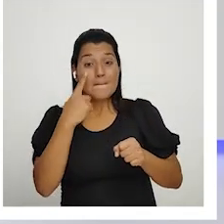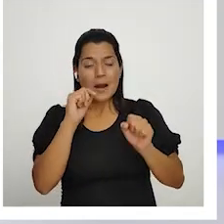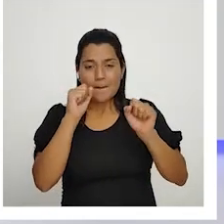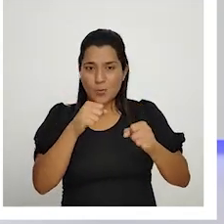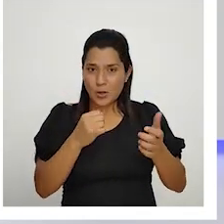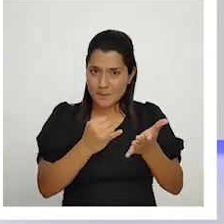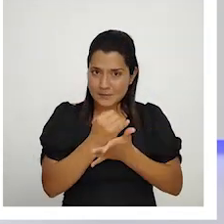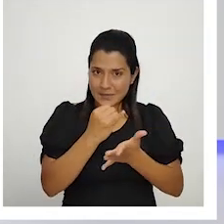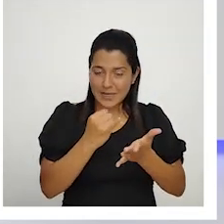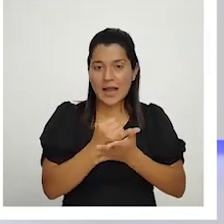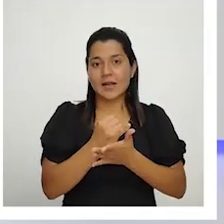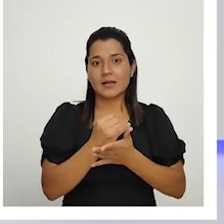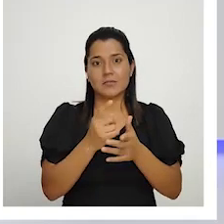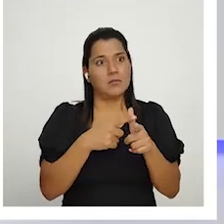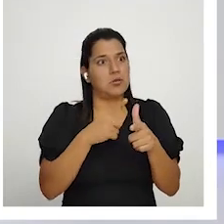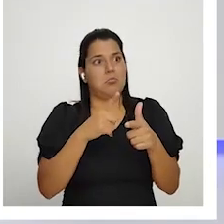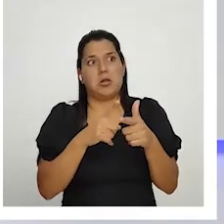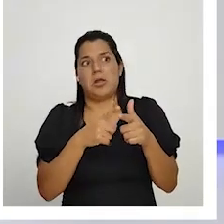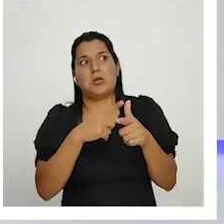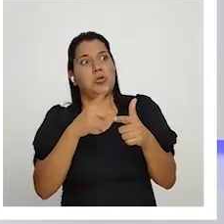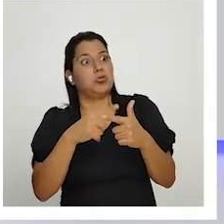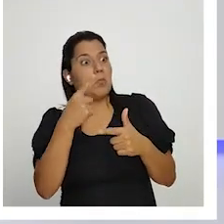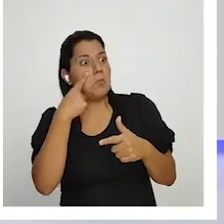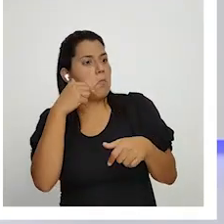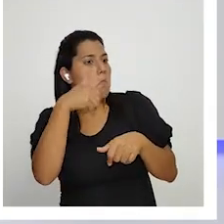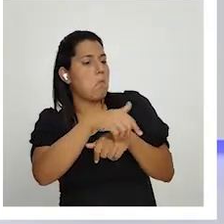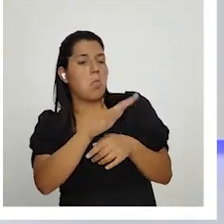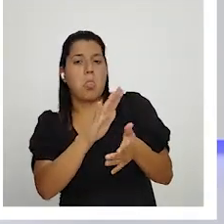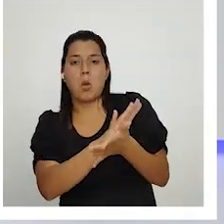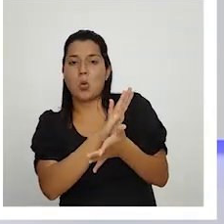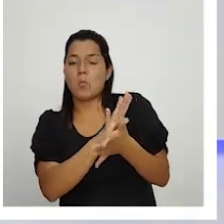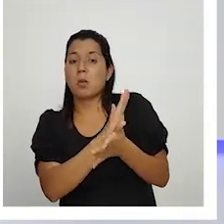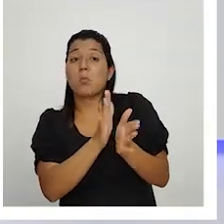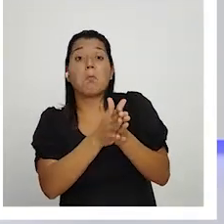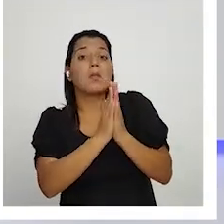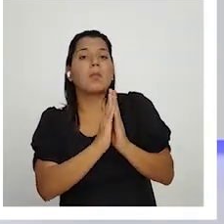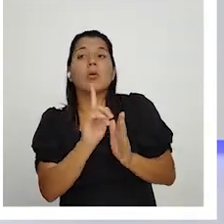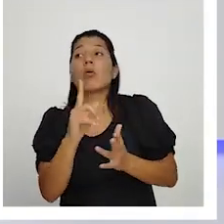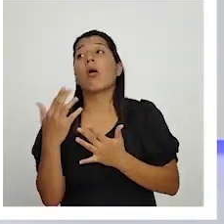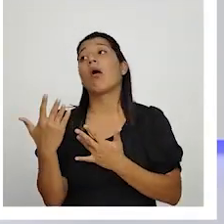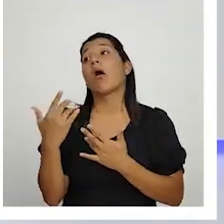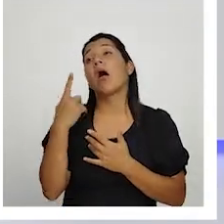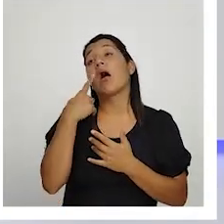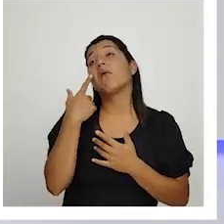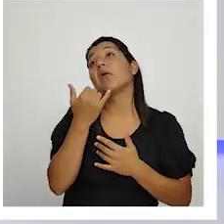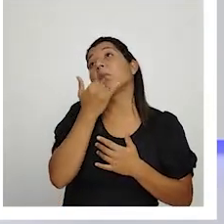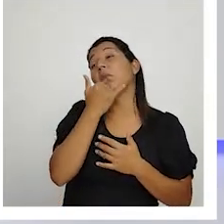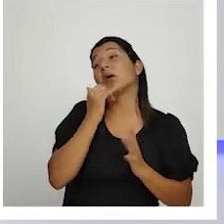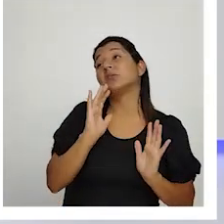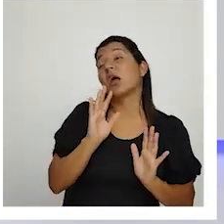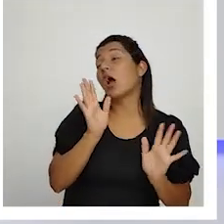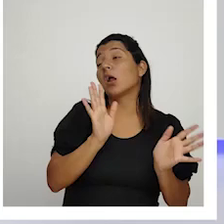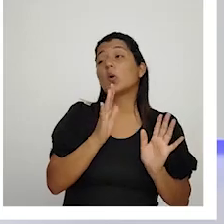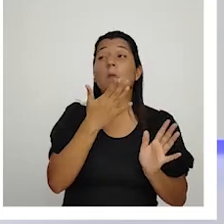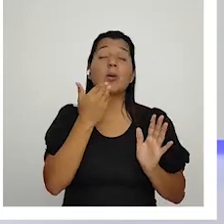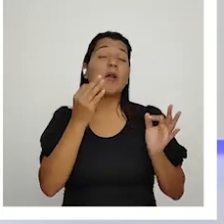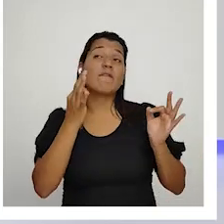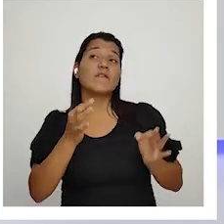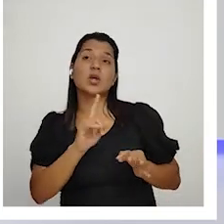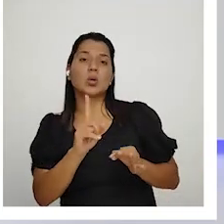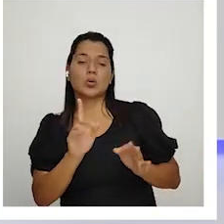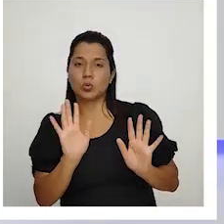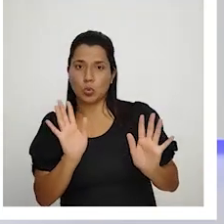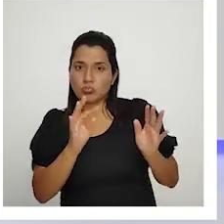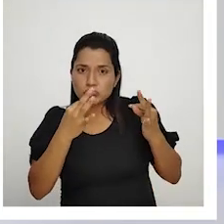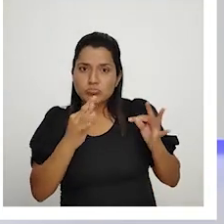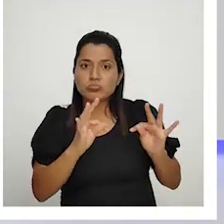investigar, pues apareció, mandemos papeles, ¿verdad? Hagámoslo y no quedarnos esperando a ver qué va a pasar o decir que no. Entonces yo creo